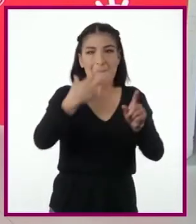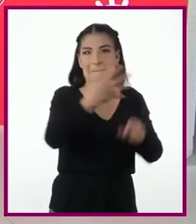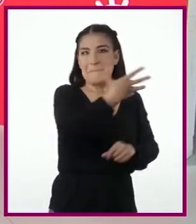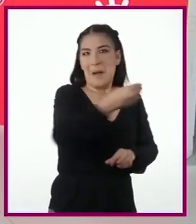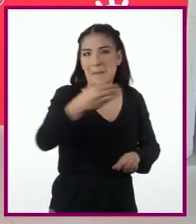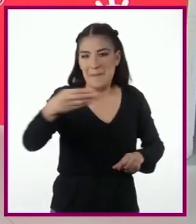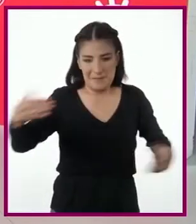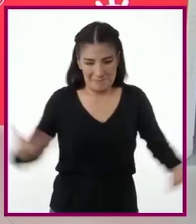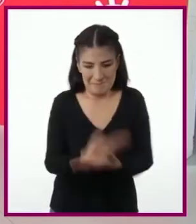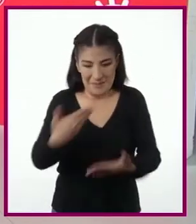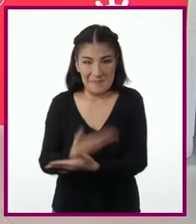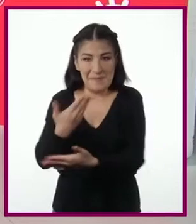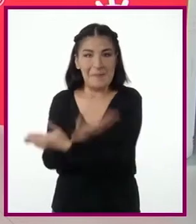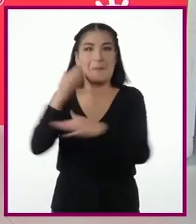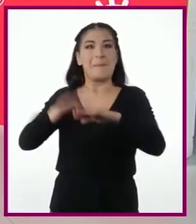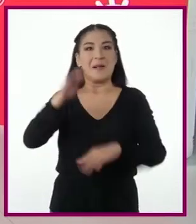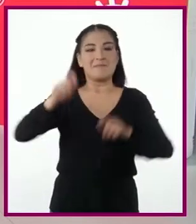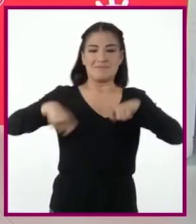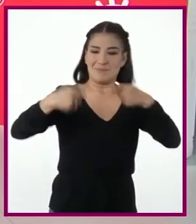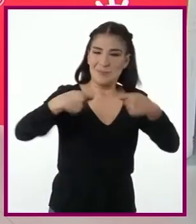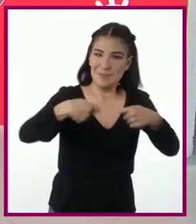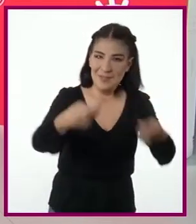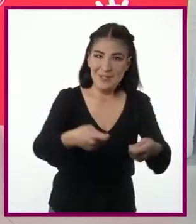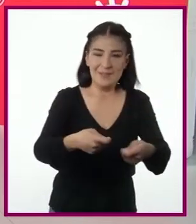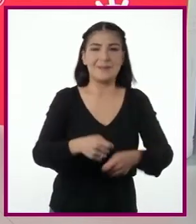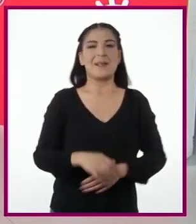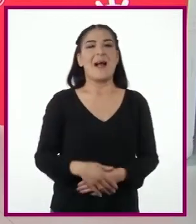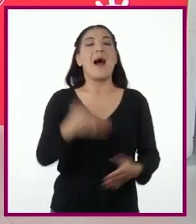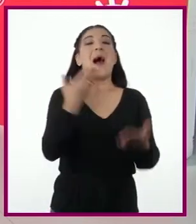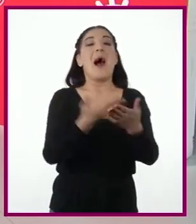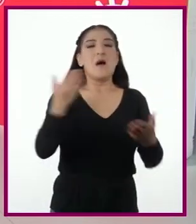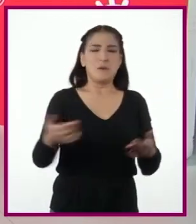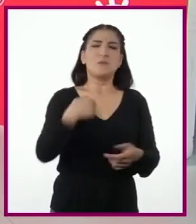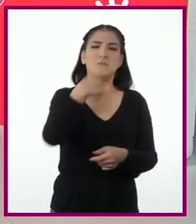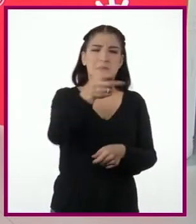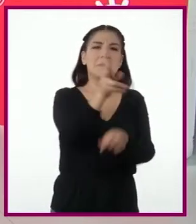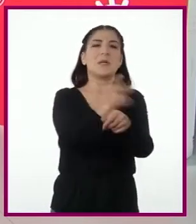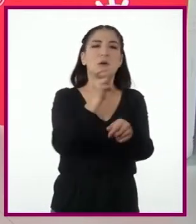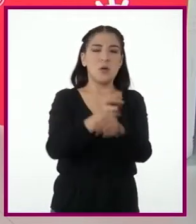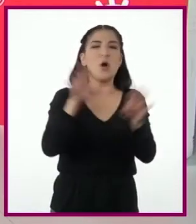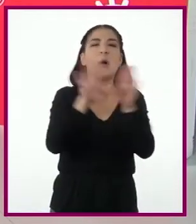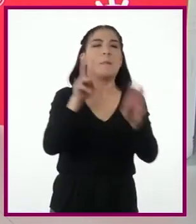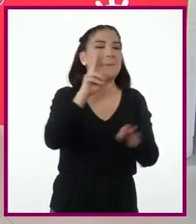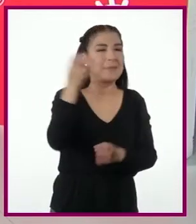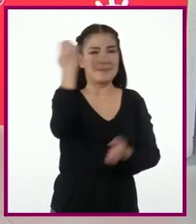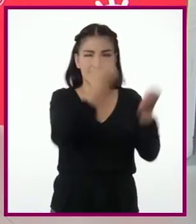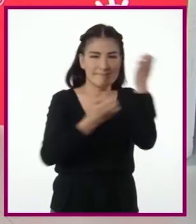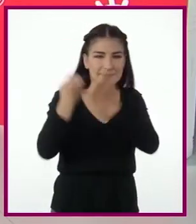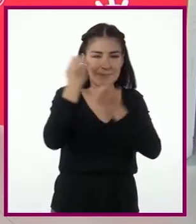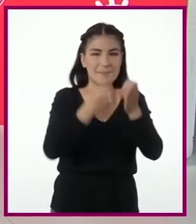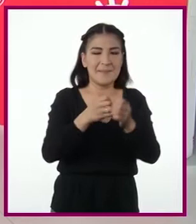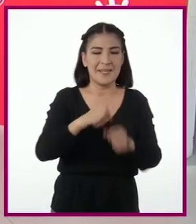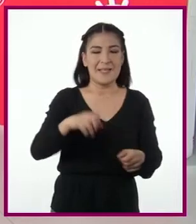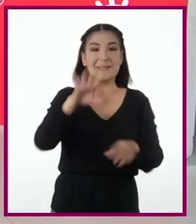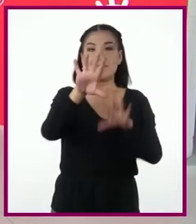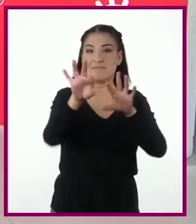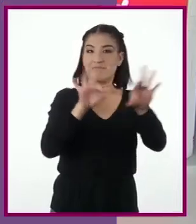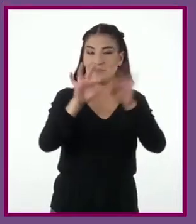estas características a su descendencia. Ahora te invito a que hagamos una actividad experimental. Selección natural en